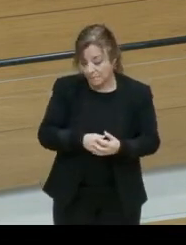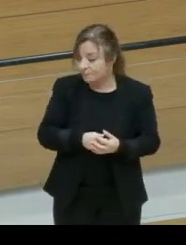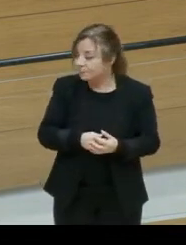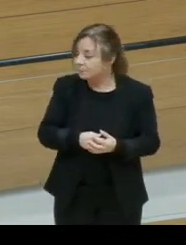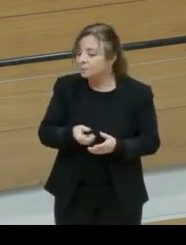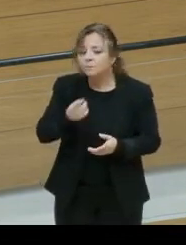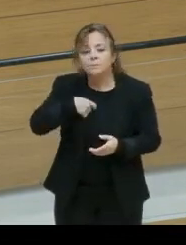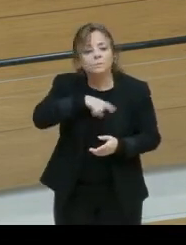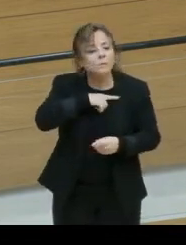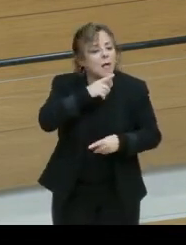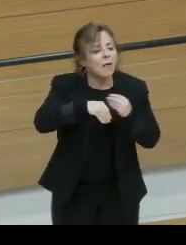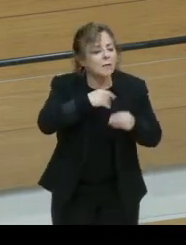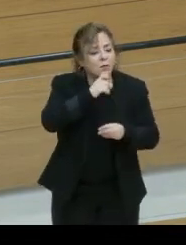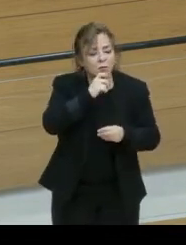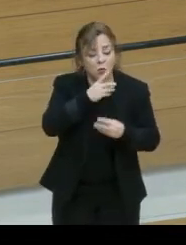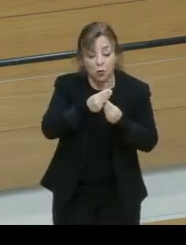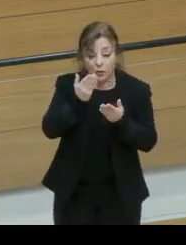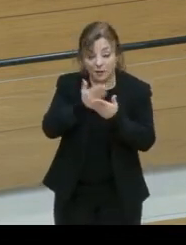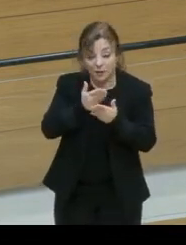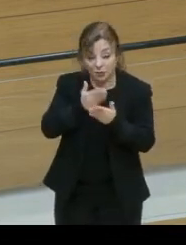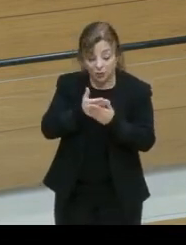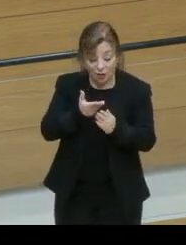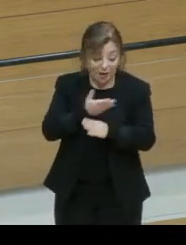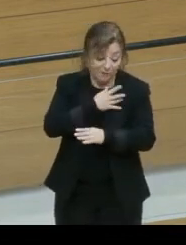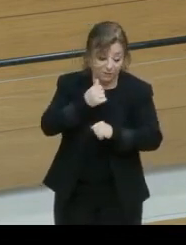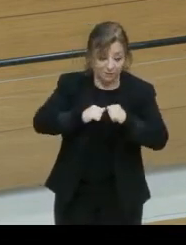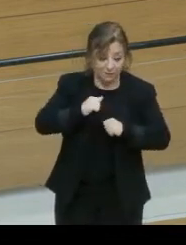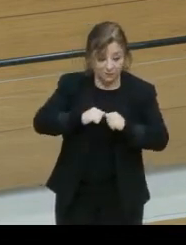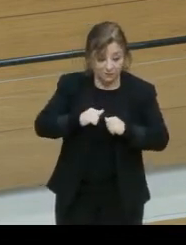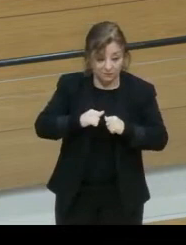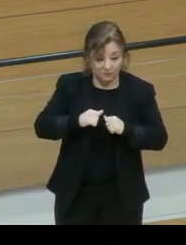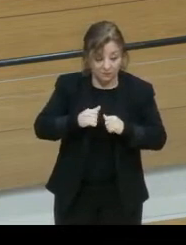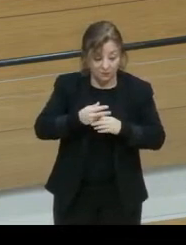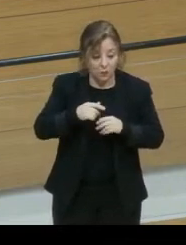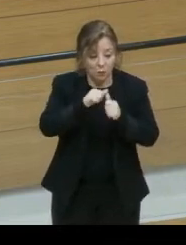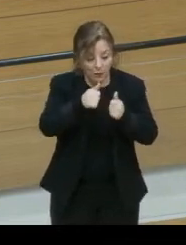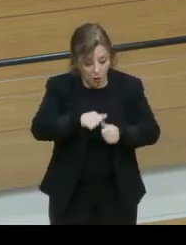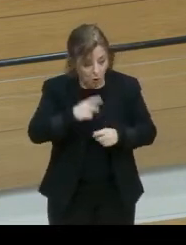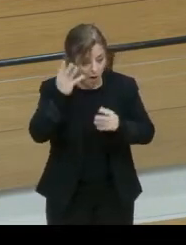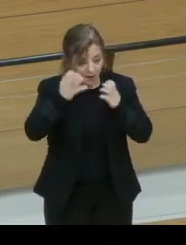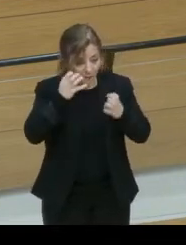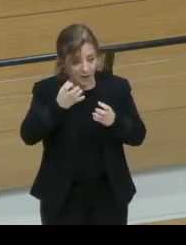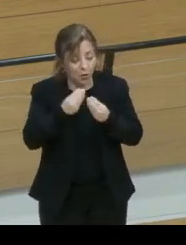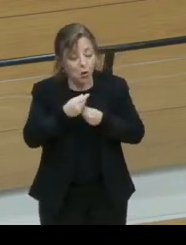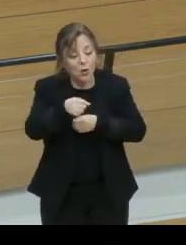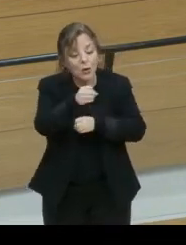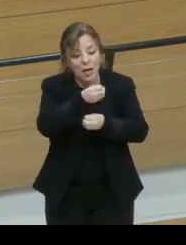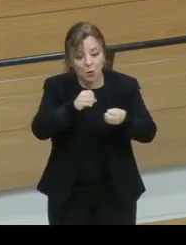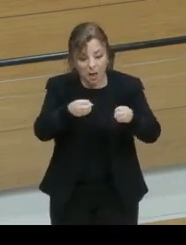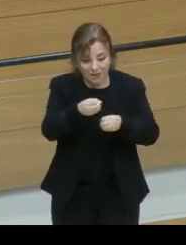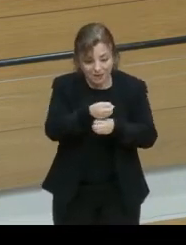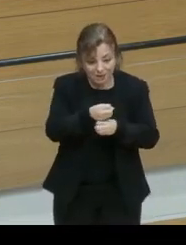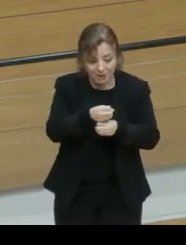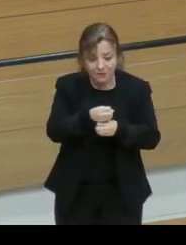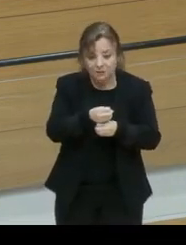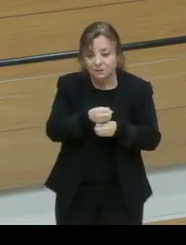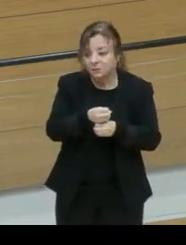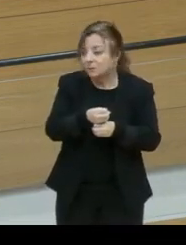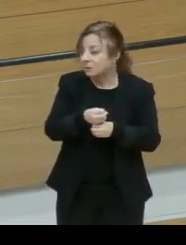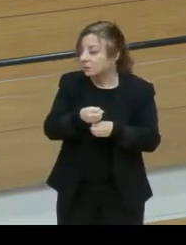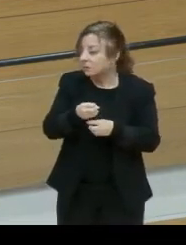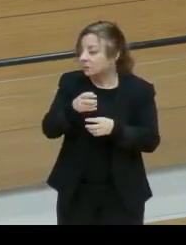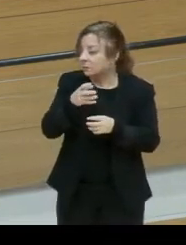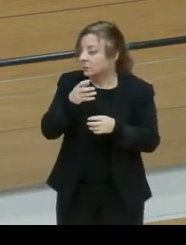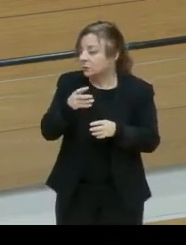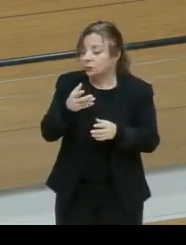¿Cómo lo hacemos? A través de estudios preclínicos. Lo hacemos con modelos animales, lo hacemos con células, todavía en un paso muy previo